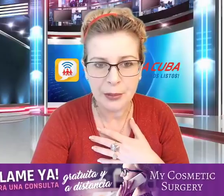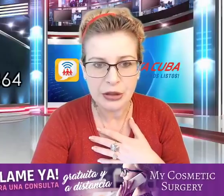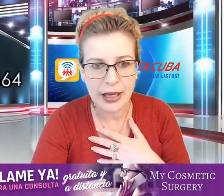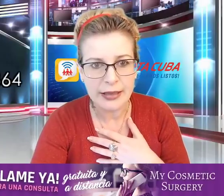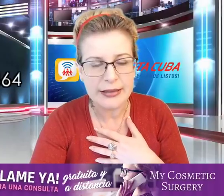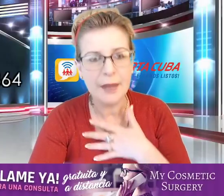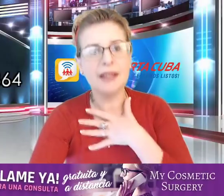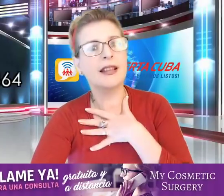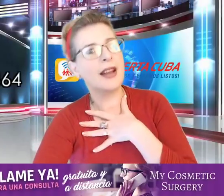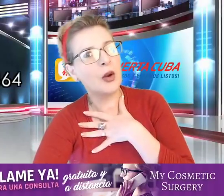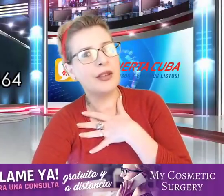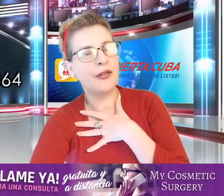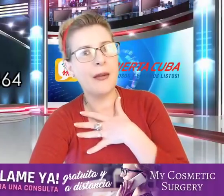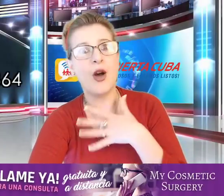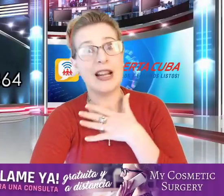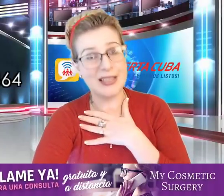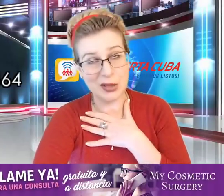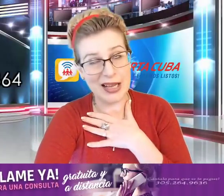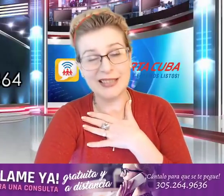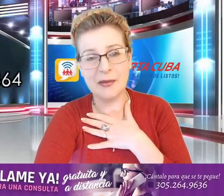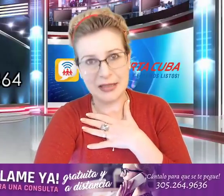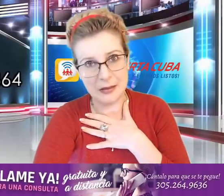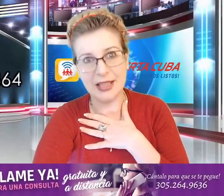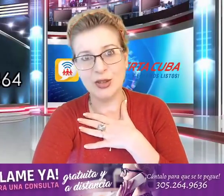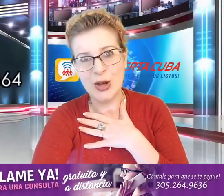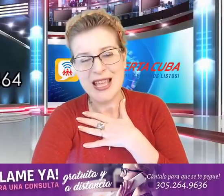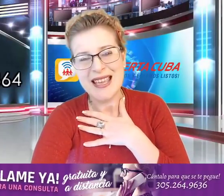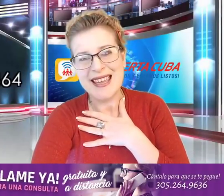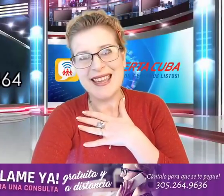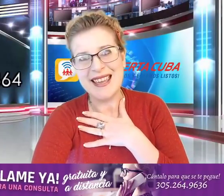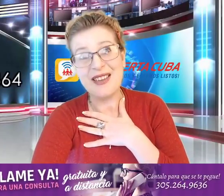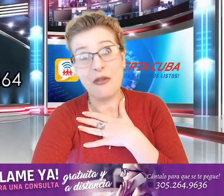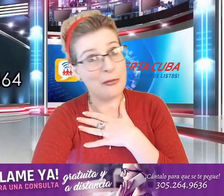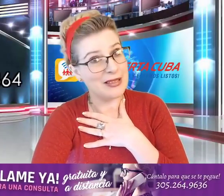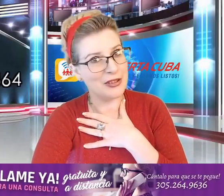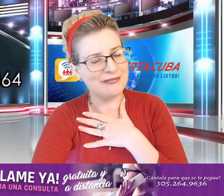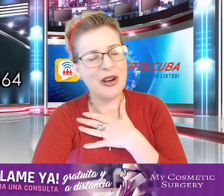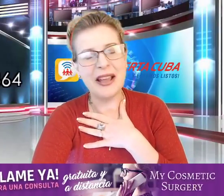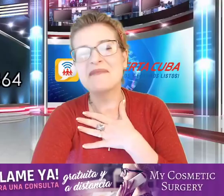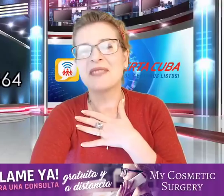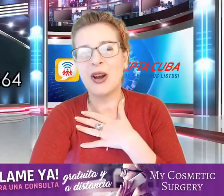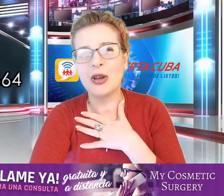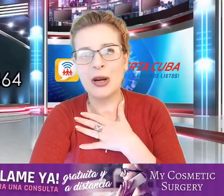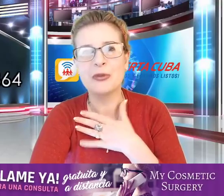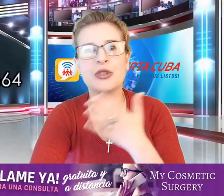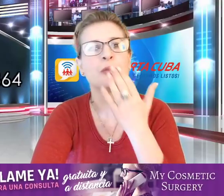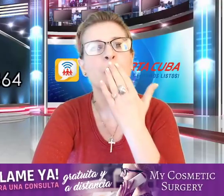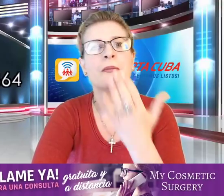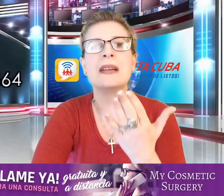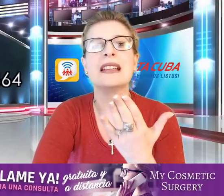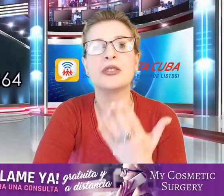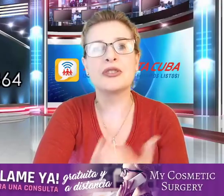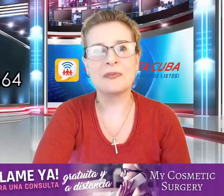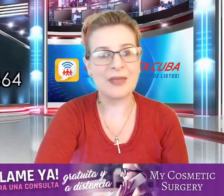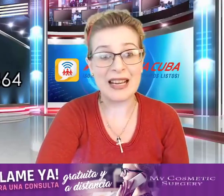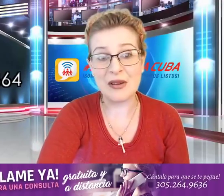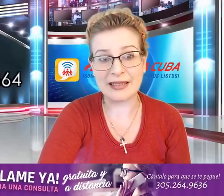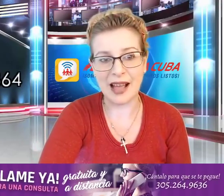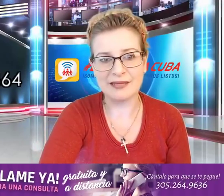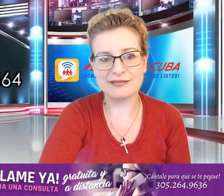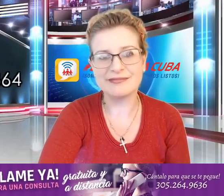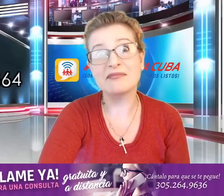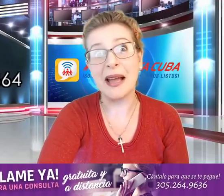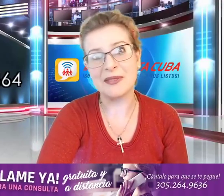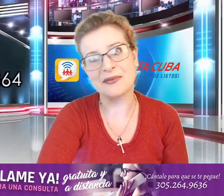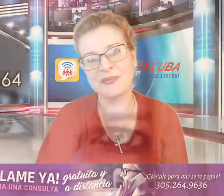es muy importante mantenernos informados. Gracias a toda la gente que me está mandando información, ¿ok? Los quiero mucho. Besitos.